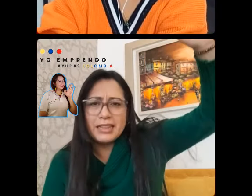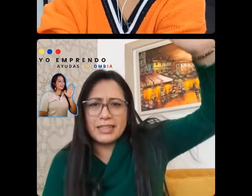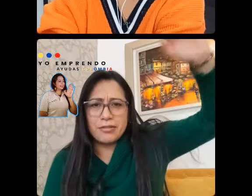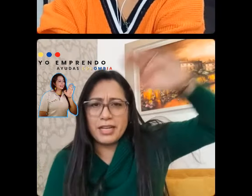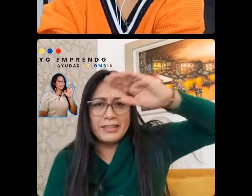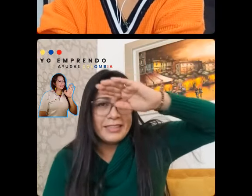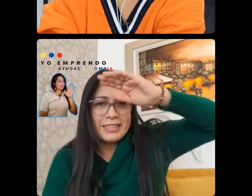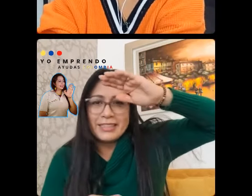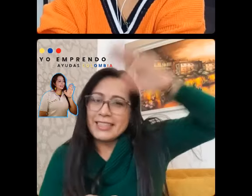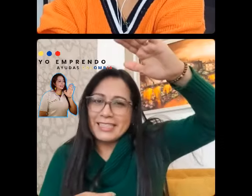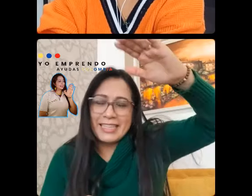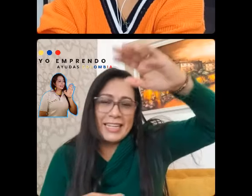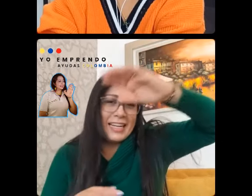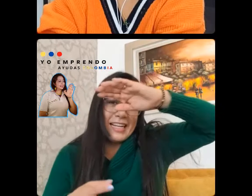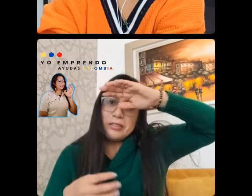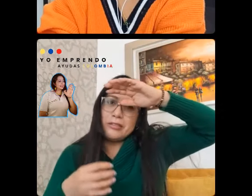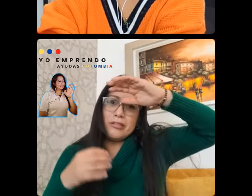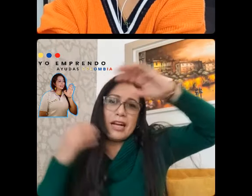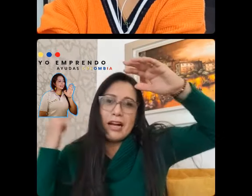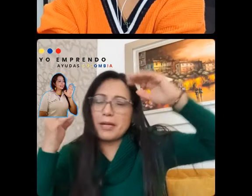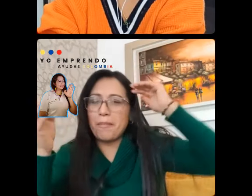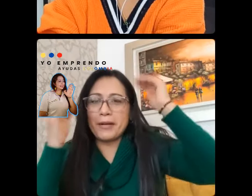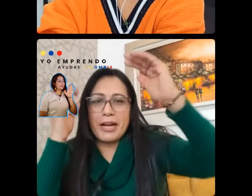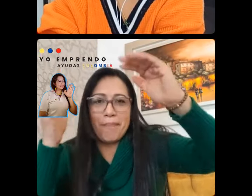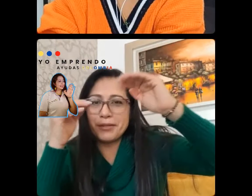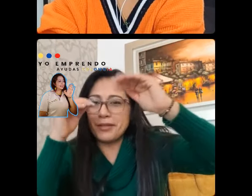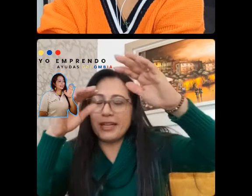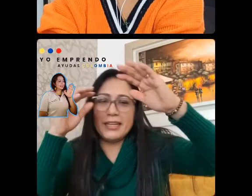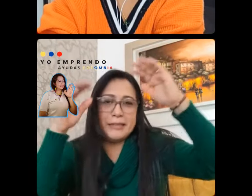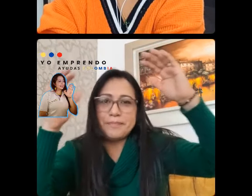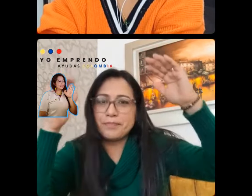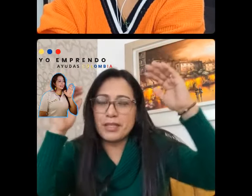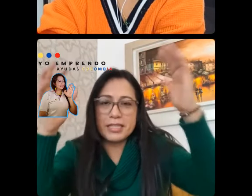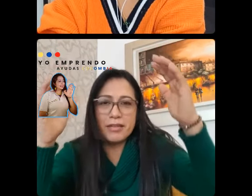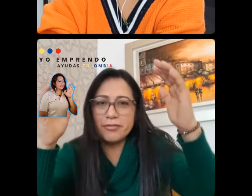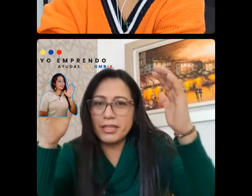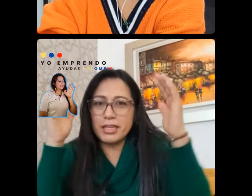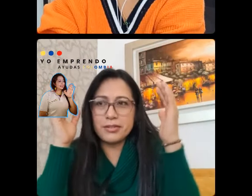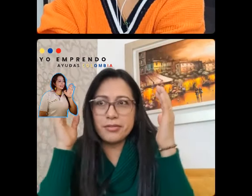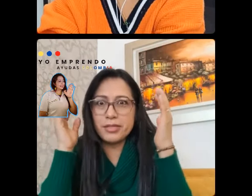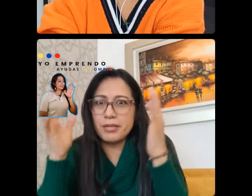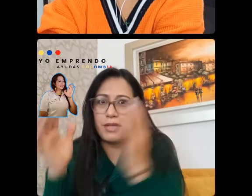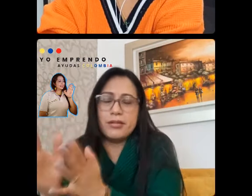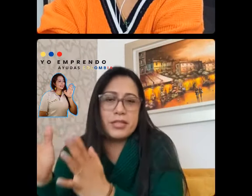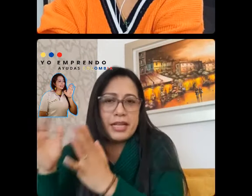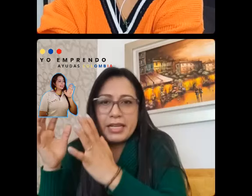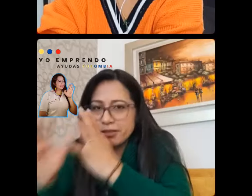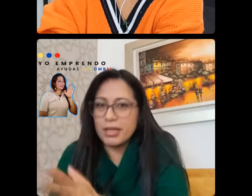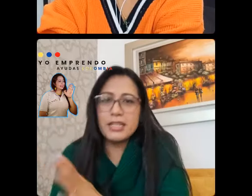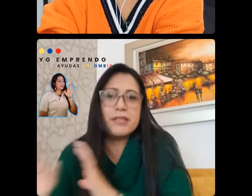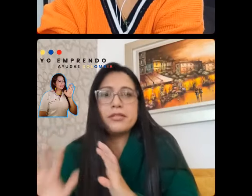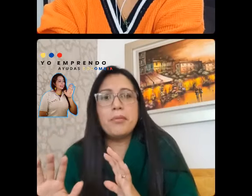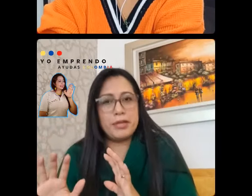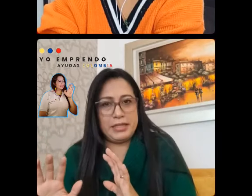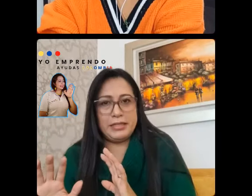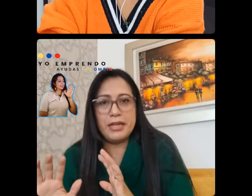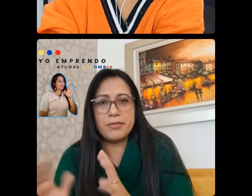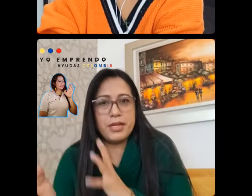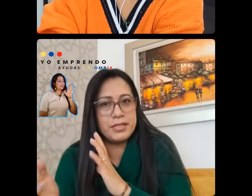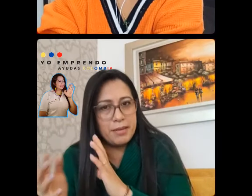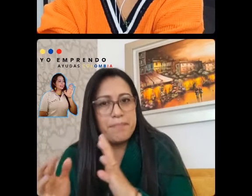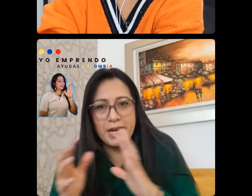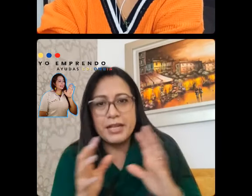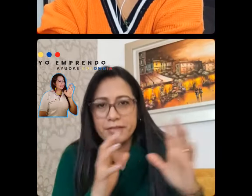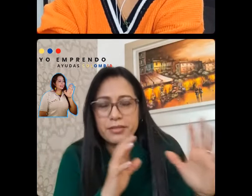línea muy alta o sea que estén ganando cada que por cada persona reciban un ingreso no dice miércoles aquí este hogar ya no está tan pobreza